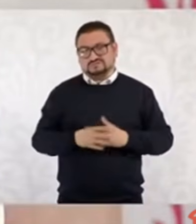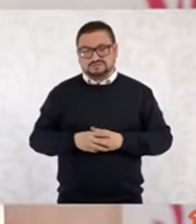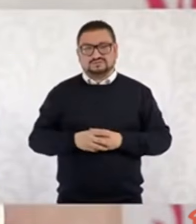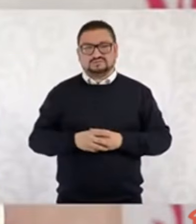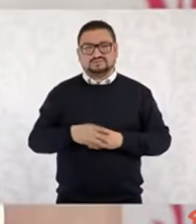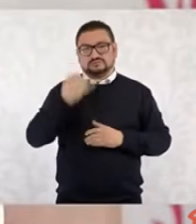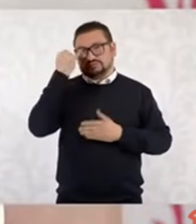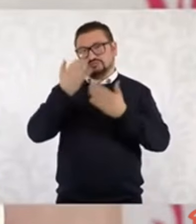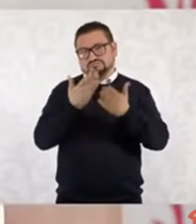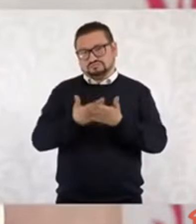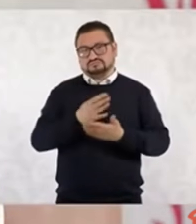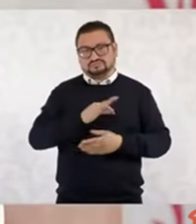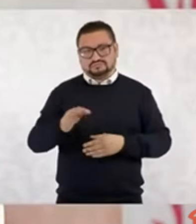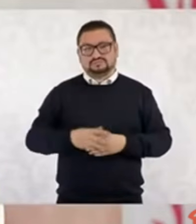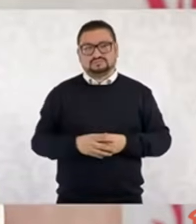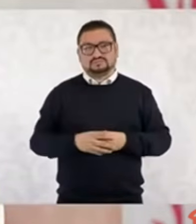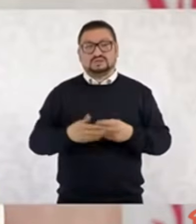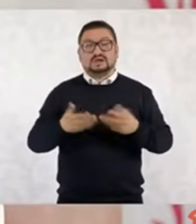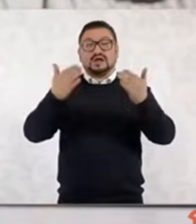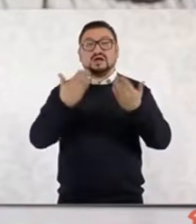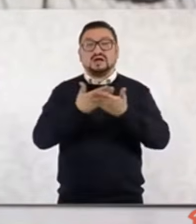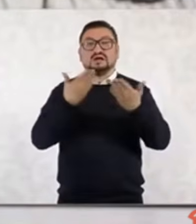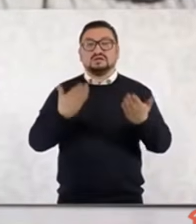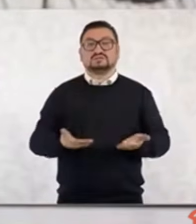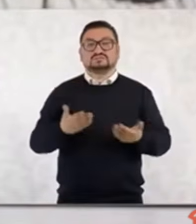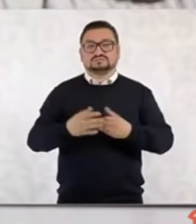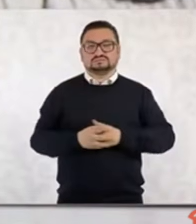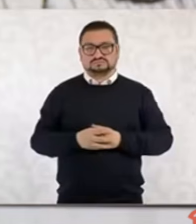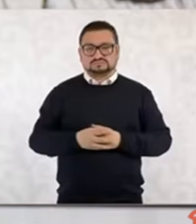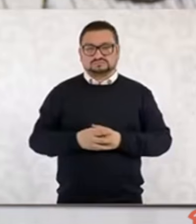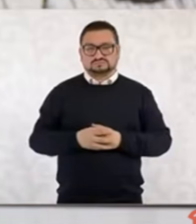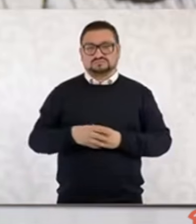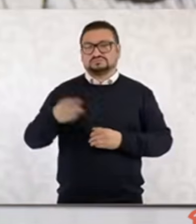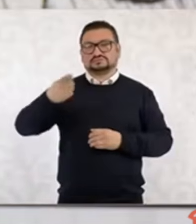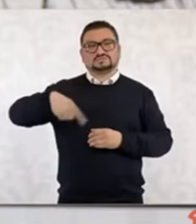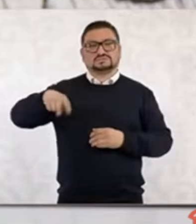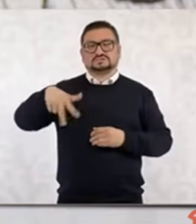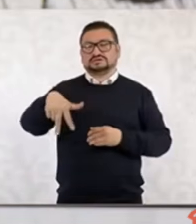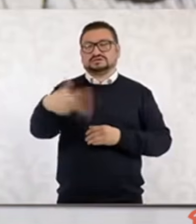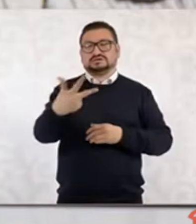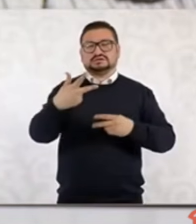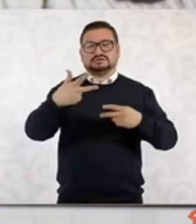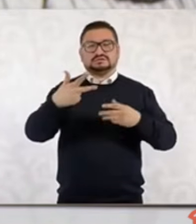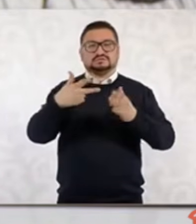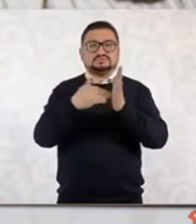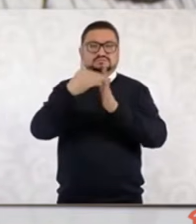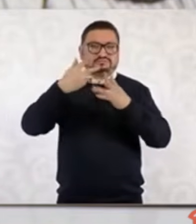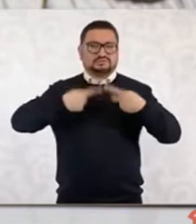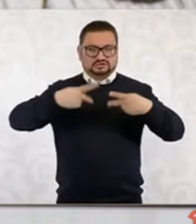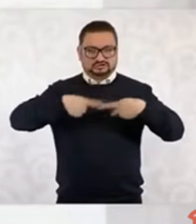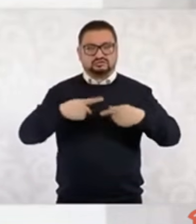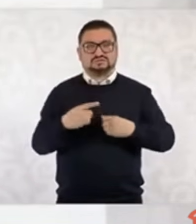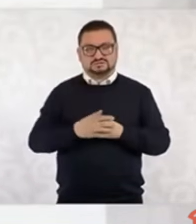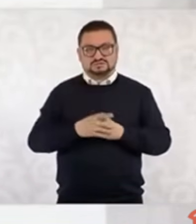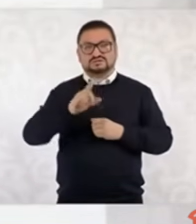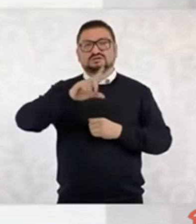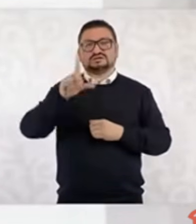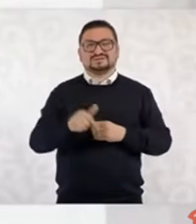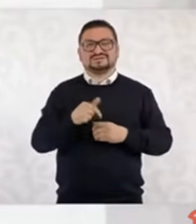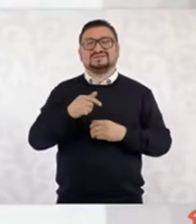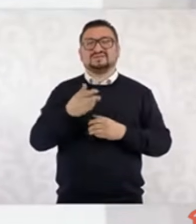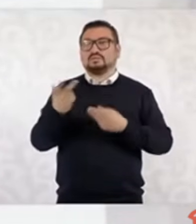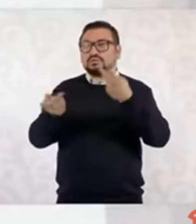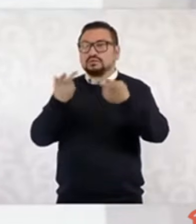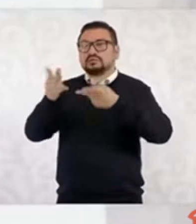los propone. Entonces, hoy lo decidieron 13 millones de personas. Y después, la